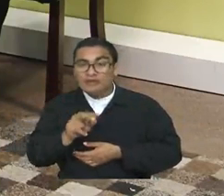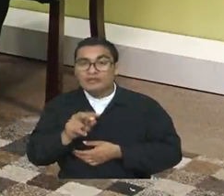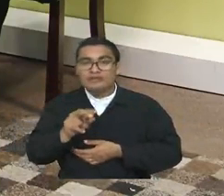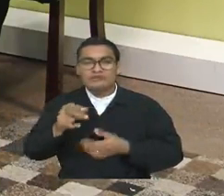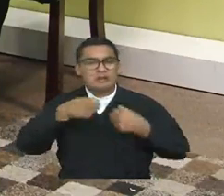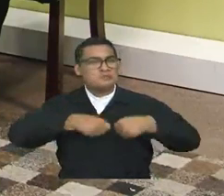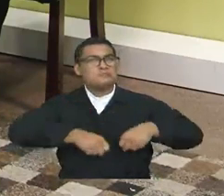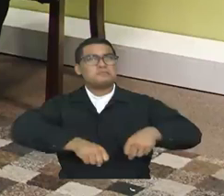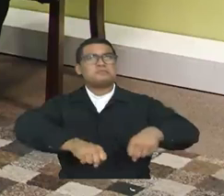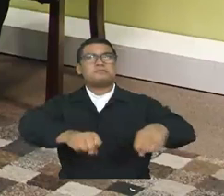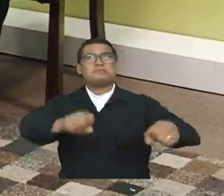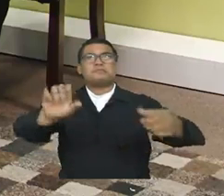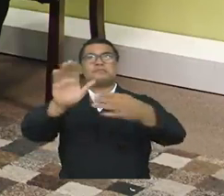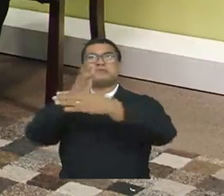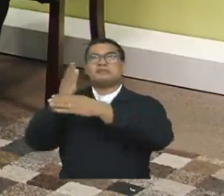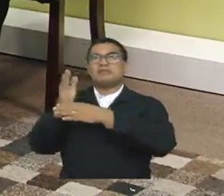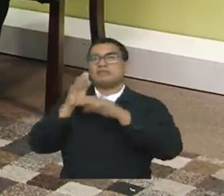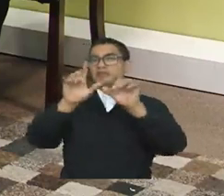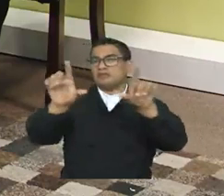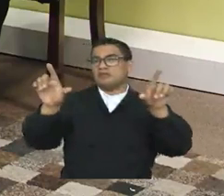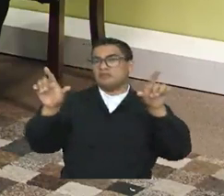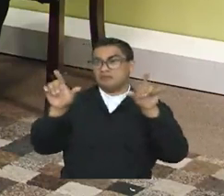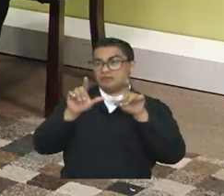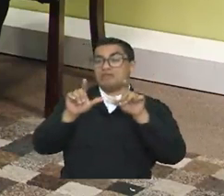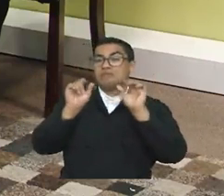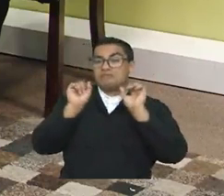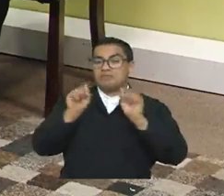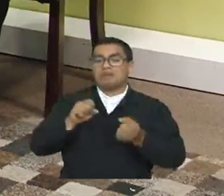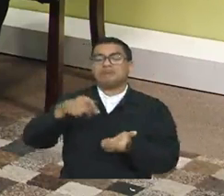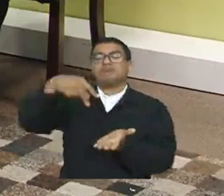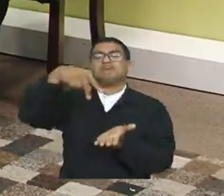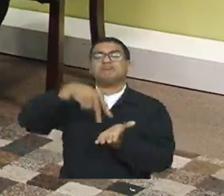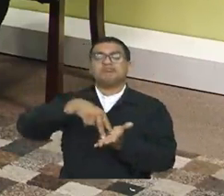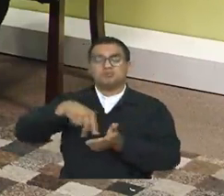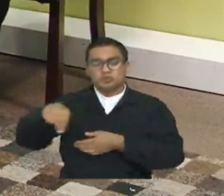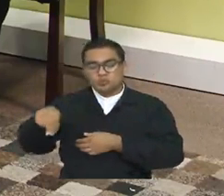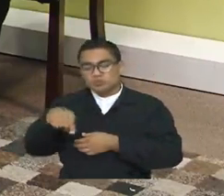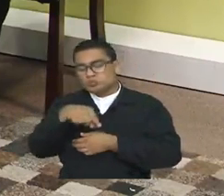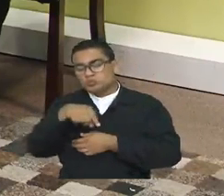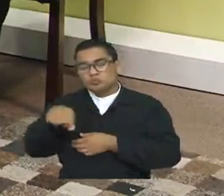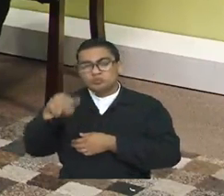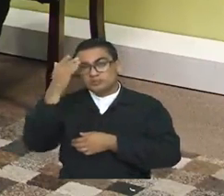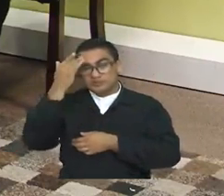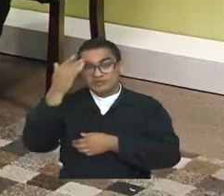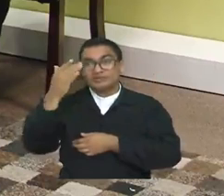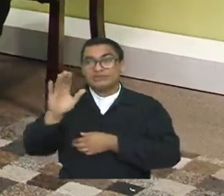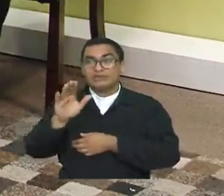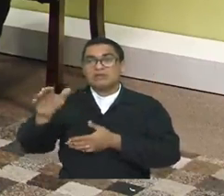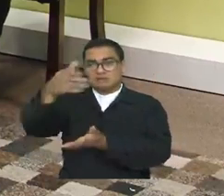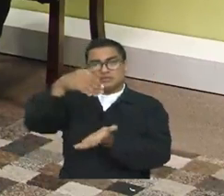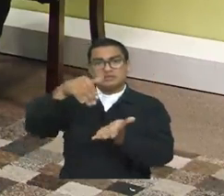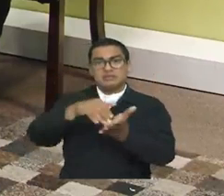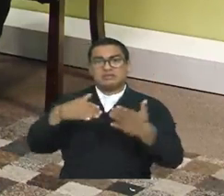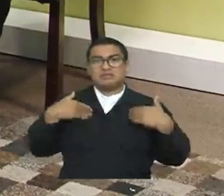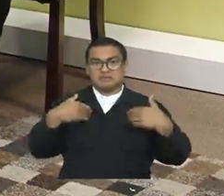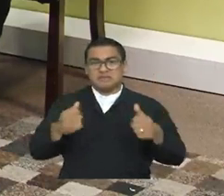pesa. Hay varios lugares donde uno se puede, incluso puede ir al centro de salud y le permiten, ¿verdad? Pesarse. Claro que